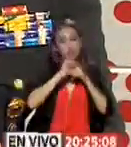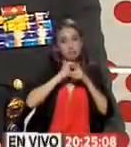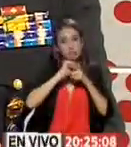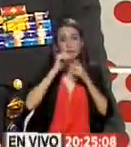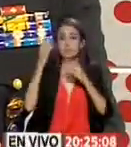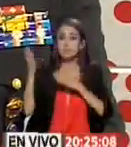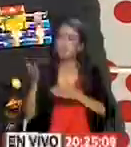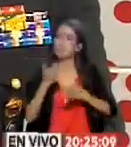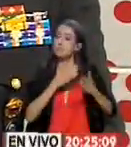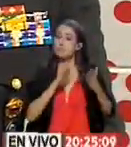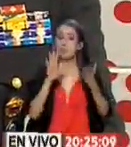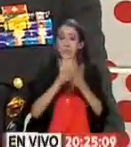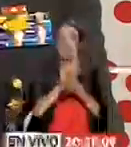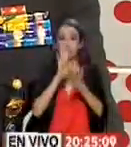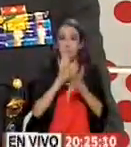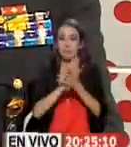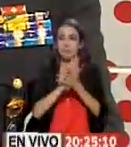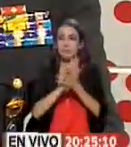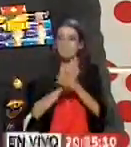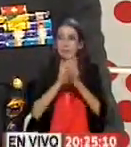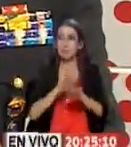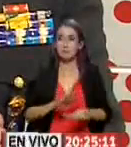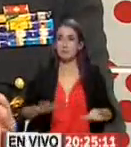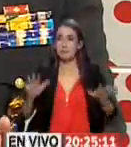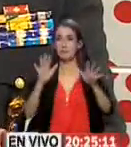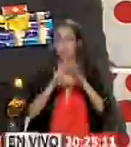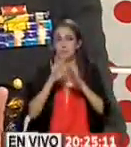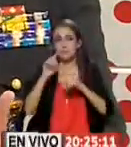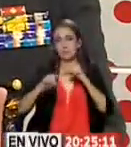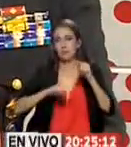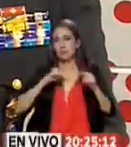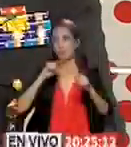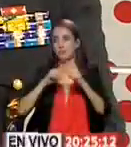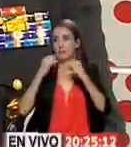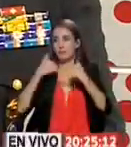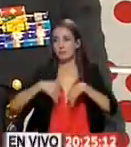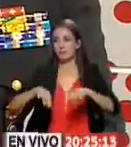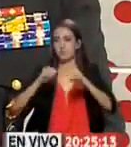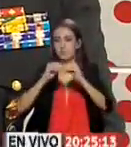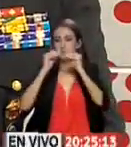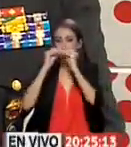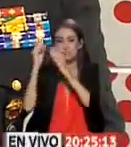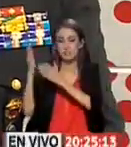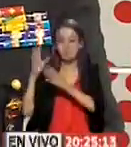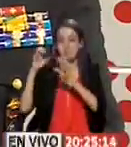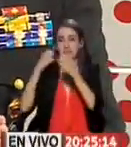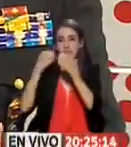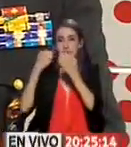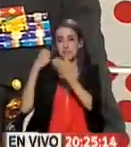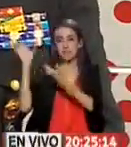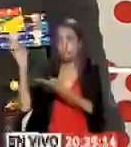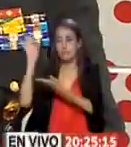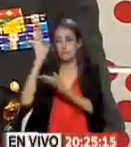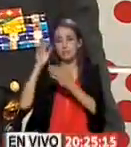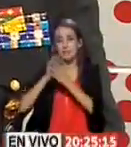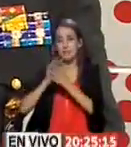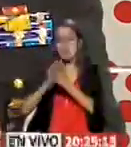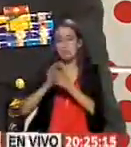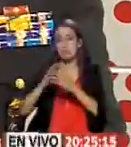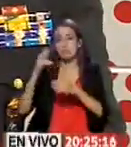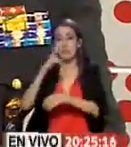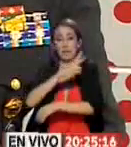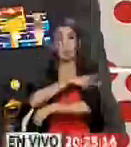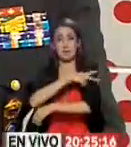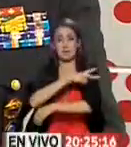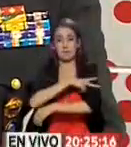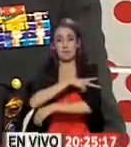en nuestras escuelas militares, líderes del futuro, que hoy esos líderes conducen a nuestro ejército porque eran jóvenes capitanes,